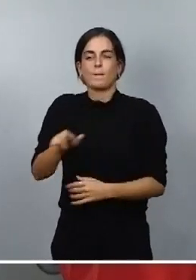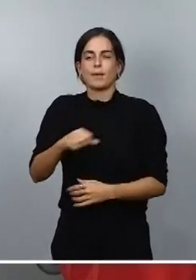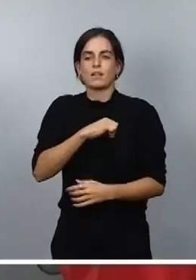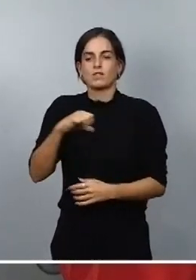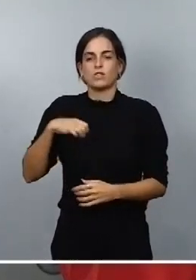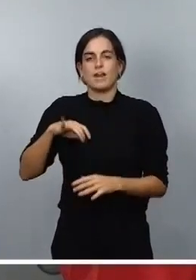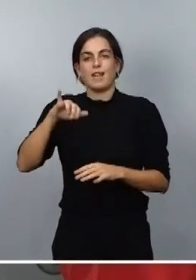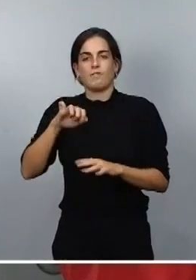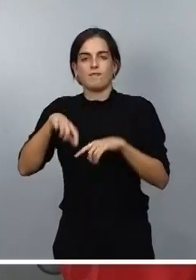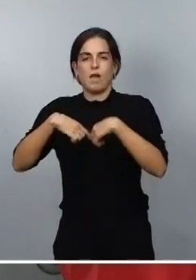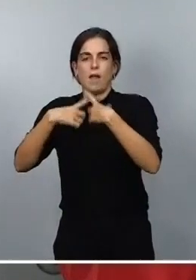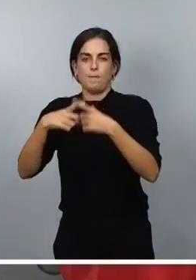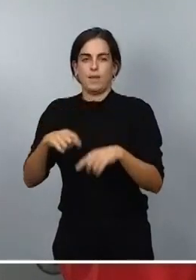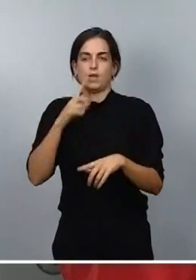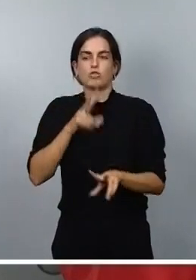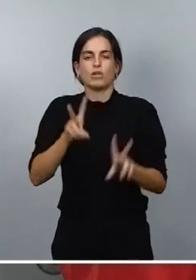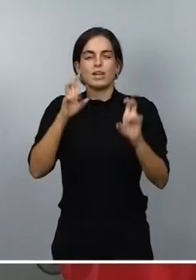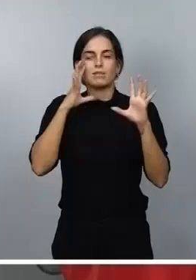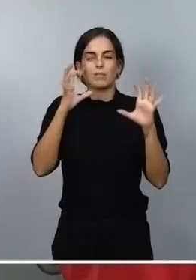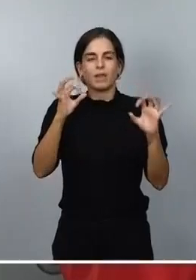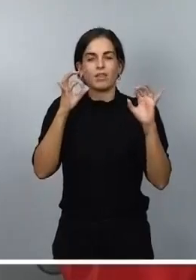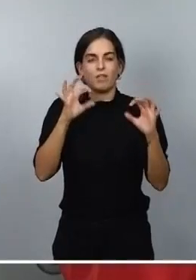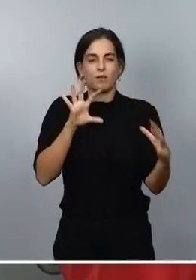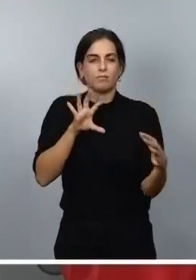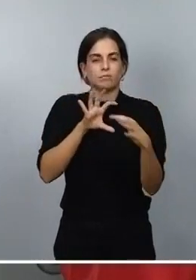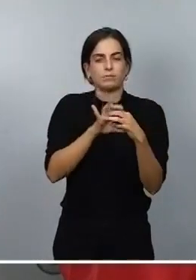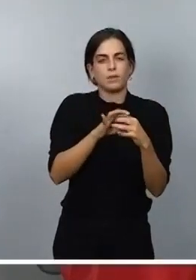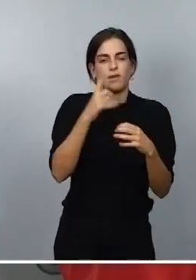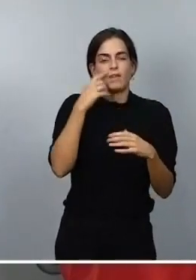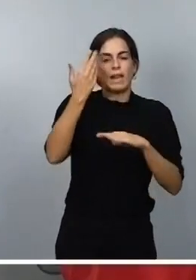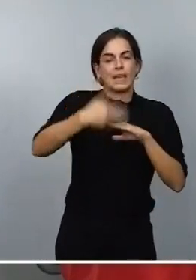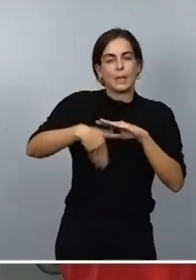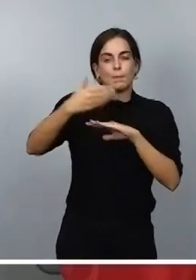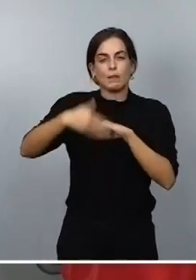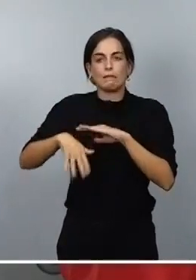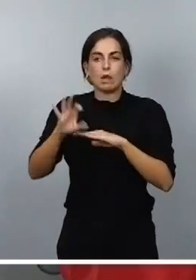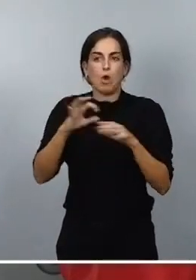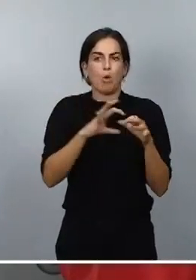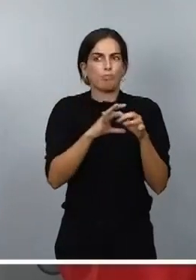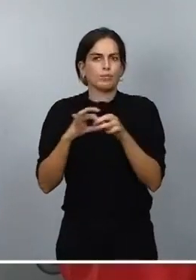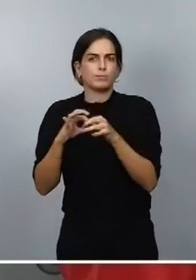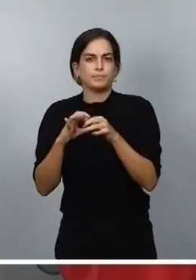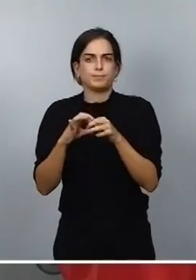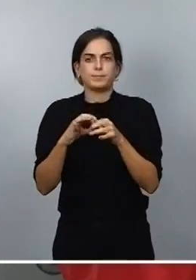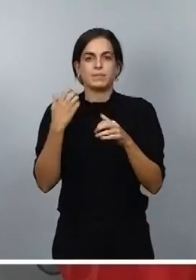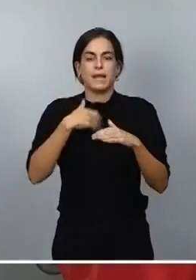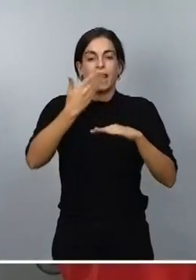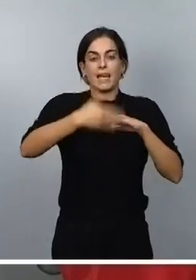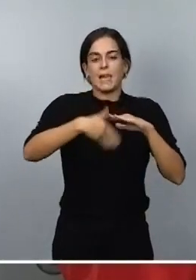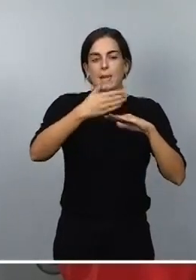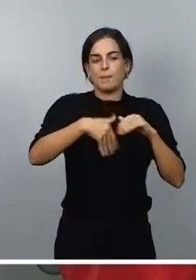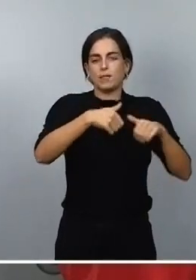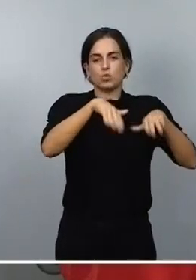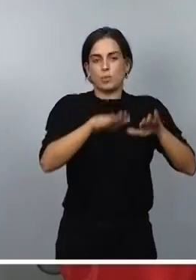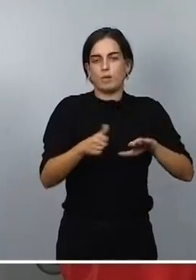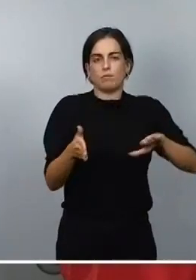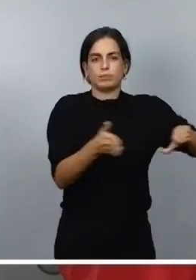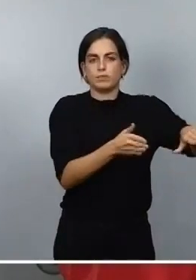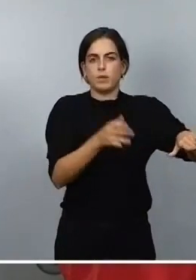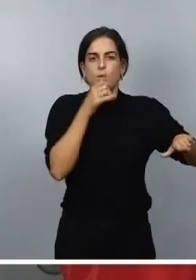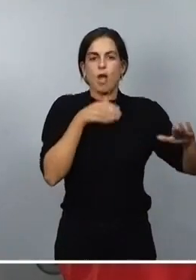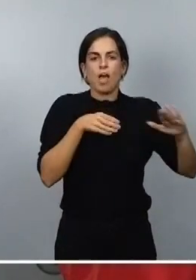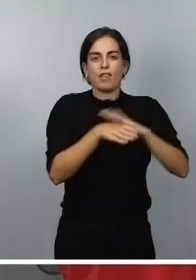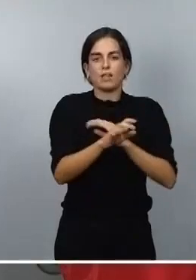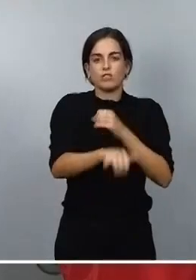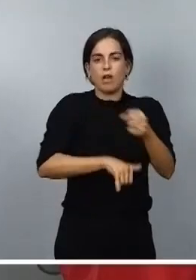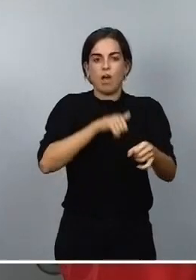asunto concreto que tiene que ver con limitar o o con eh suprimir los límites en el acceso a los aeropuertos y por tanto a partir de ahora